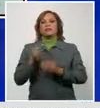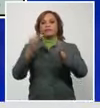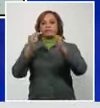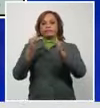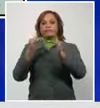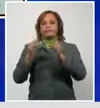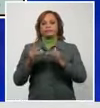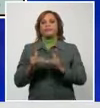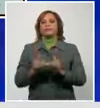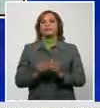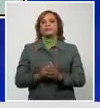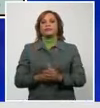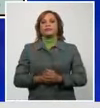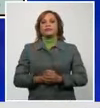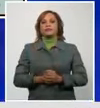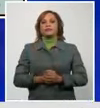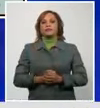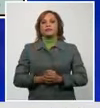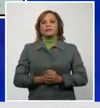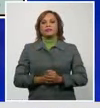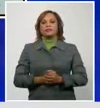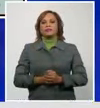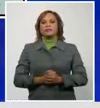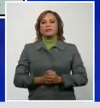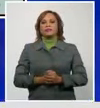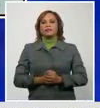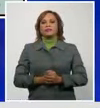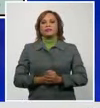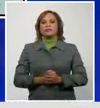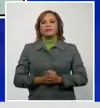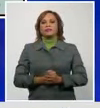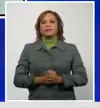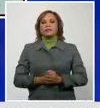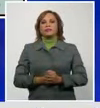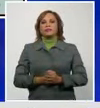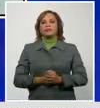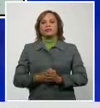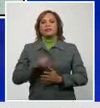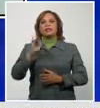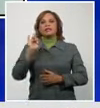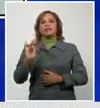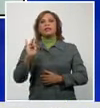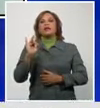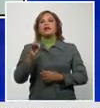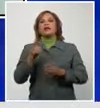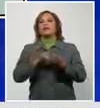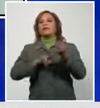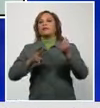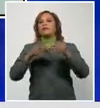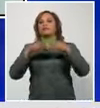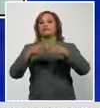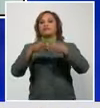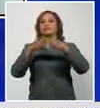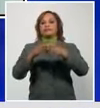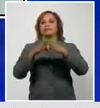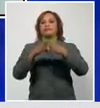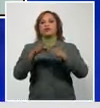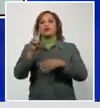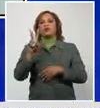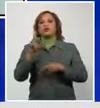Holguín, 1 de Mayarí y 1 de Jibara, 7 de la provincia de Granma, 2 de